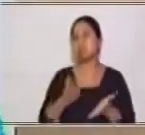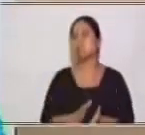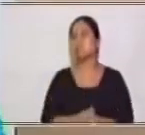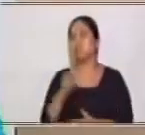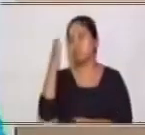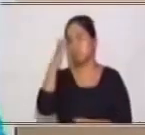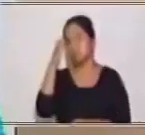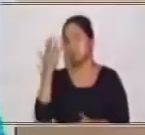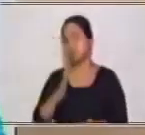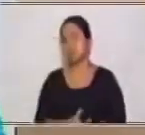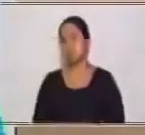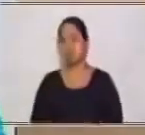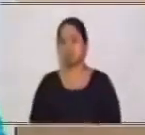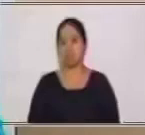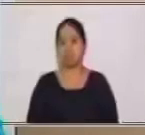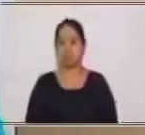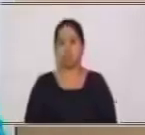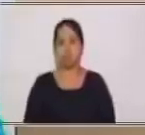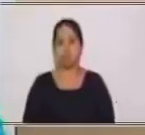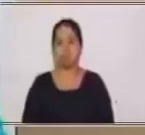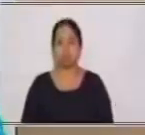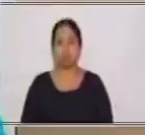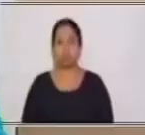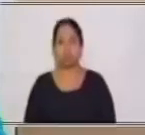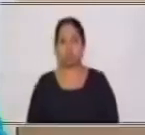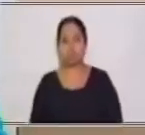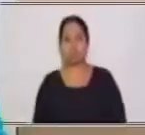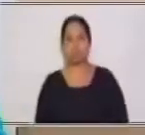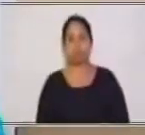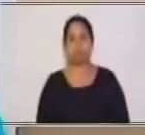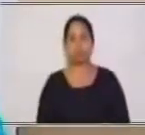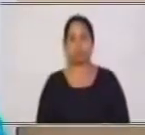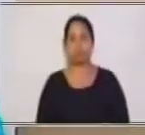Pensemos. Con red.